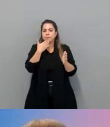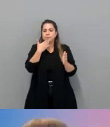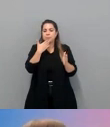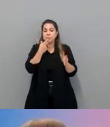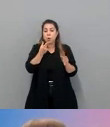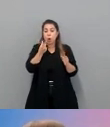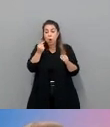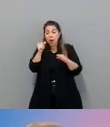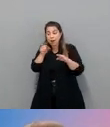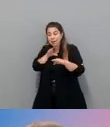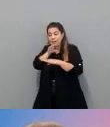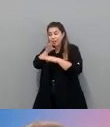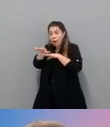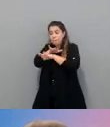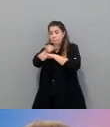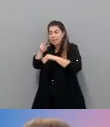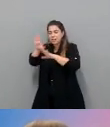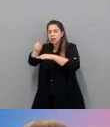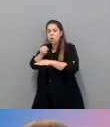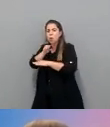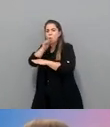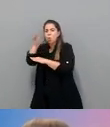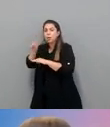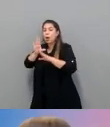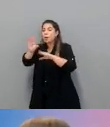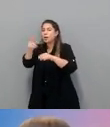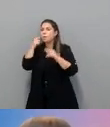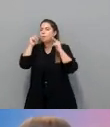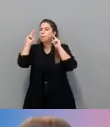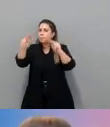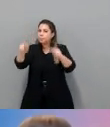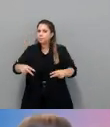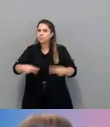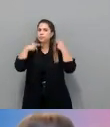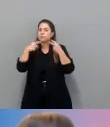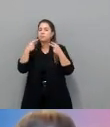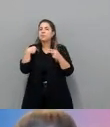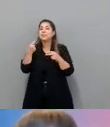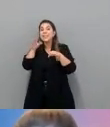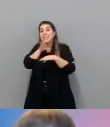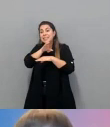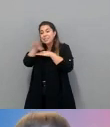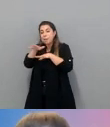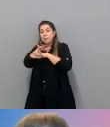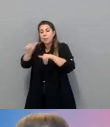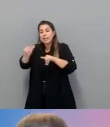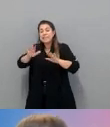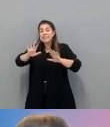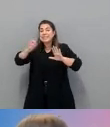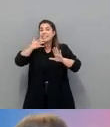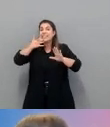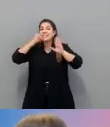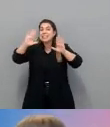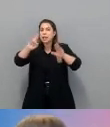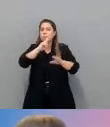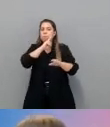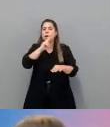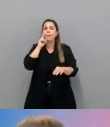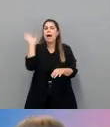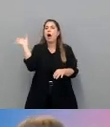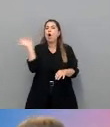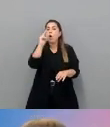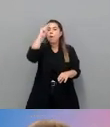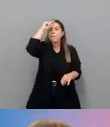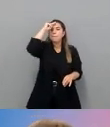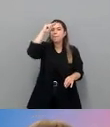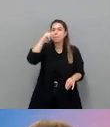cuidado, pero ojo, me da la posibilidad de remunerar el cuidado siempre que la madre o el padre se